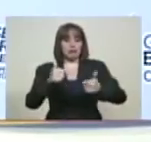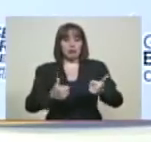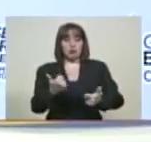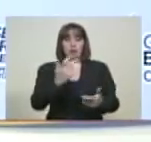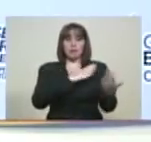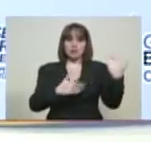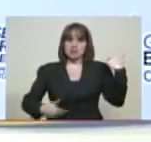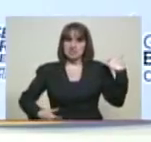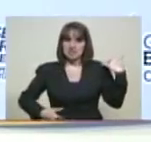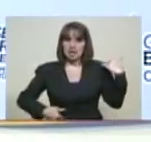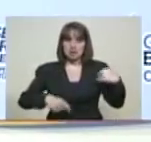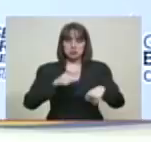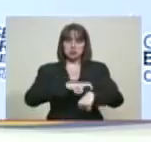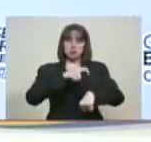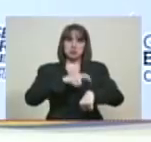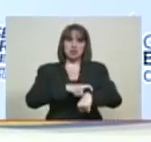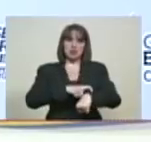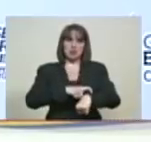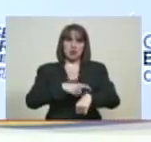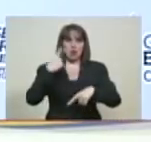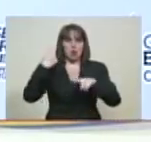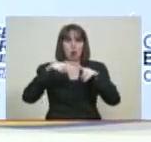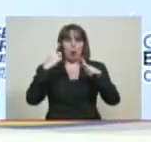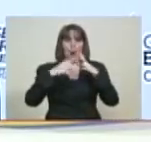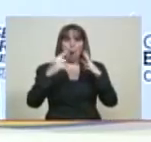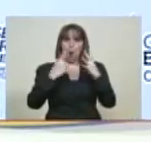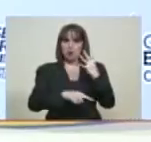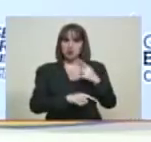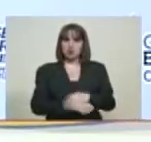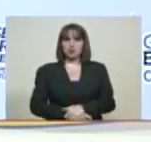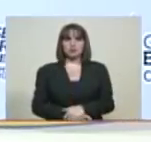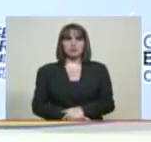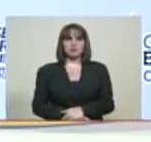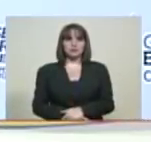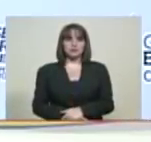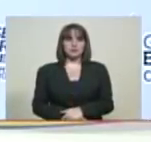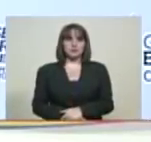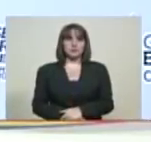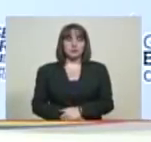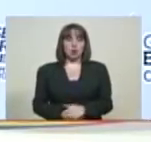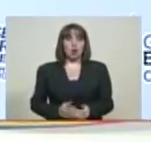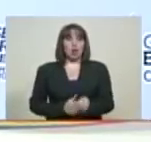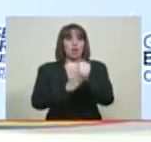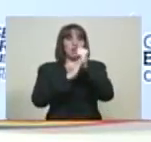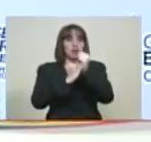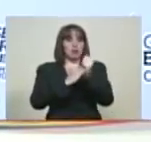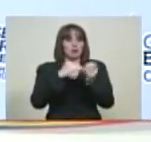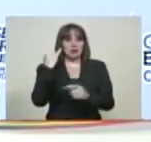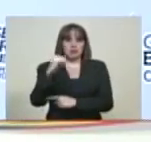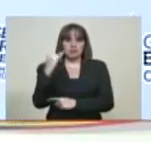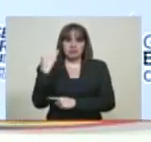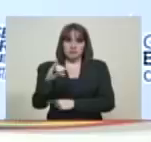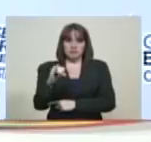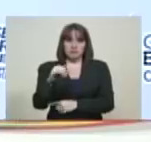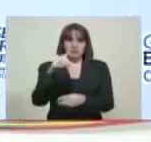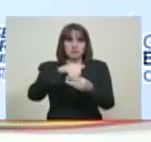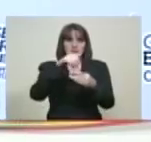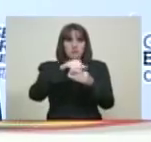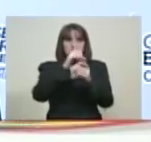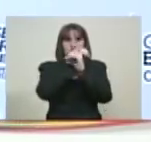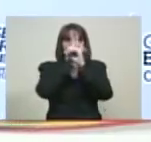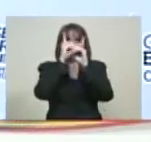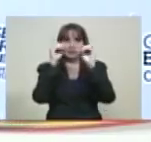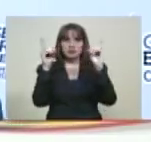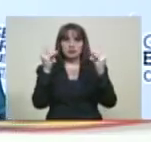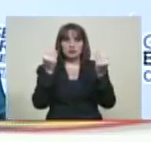en su momento de josé vicente rangel el gran líder de la izquierda electoral democrática